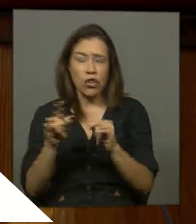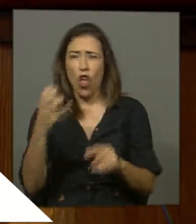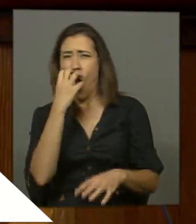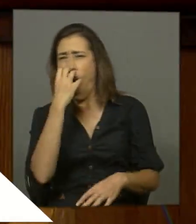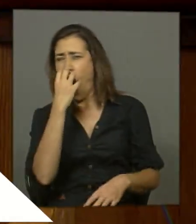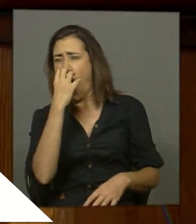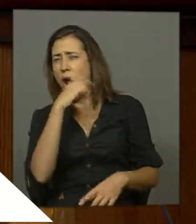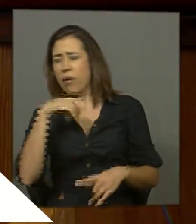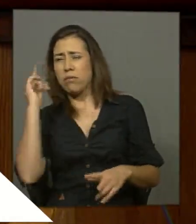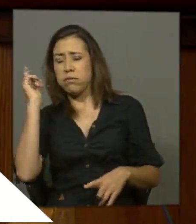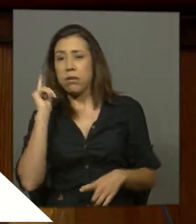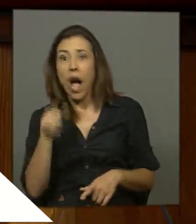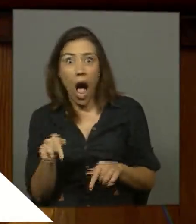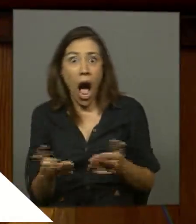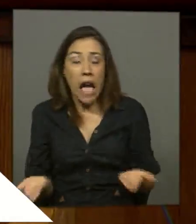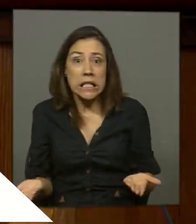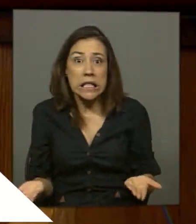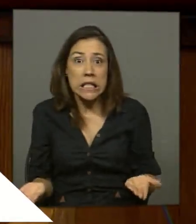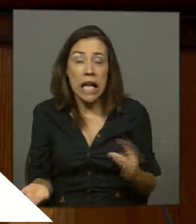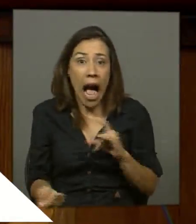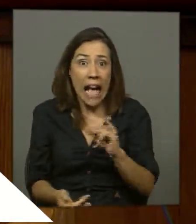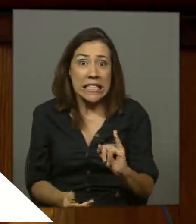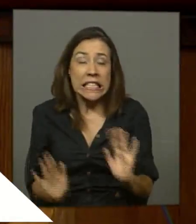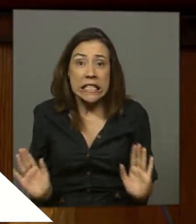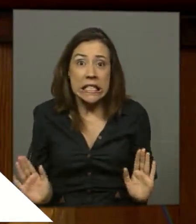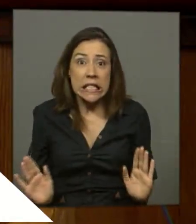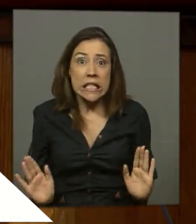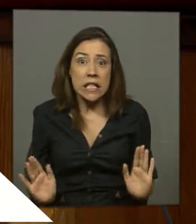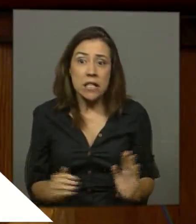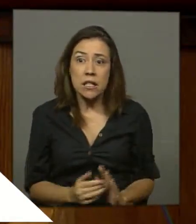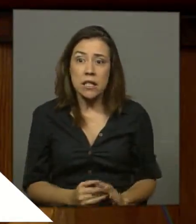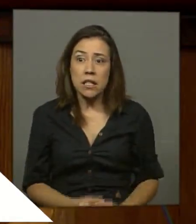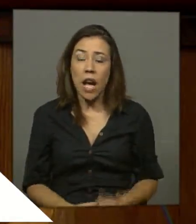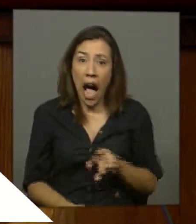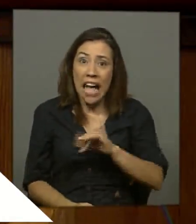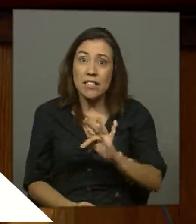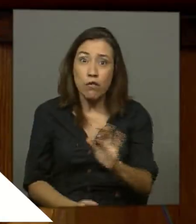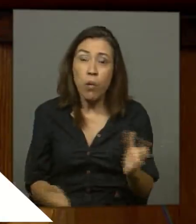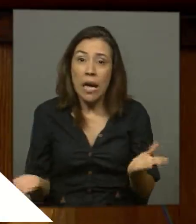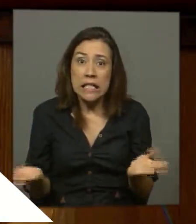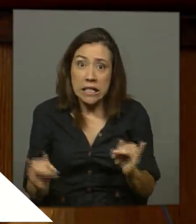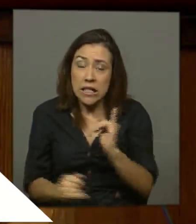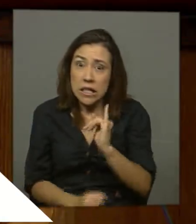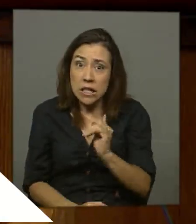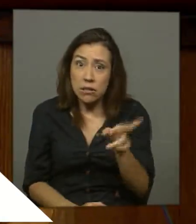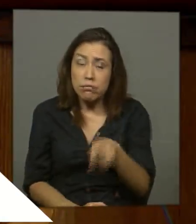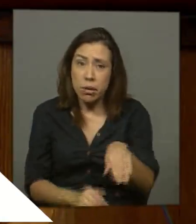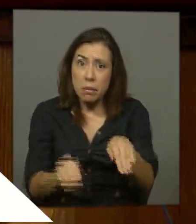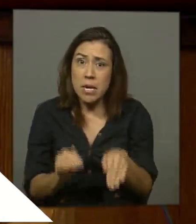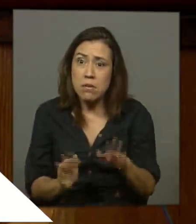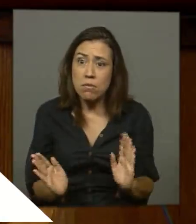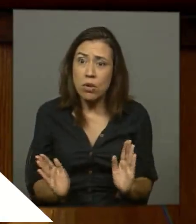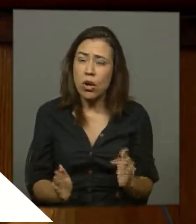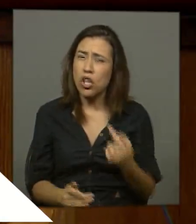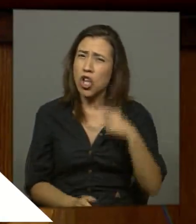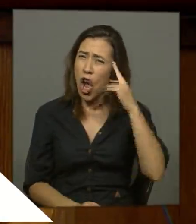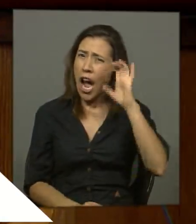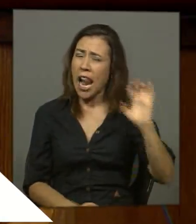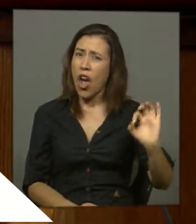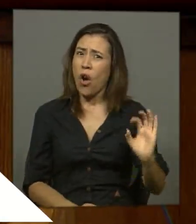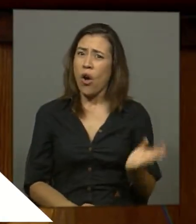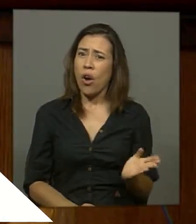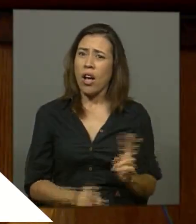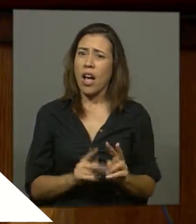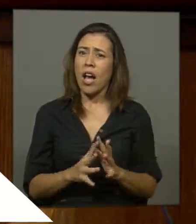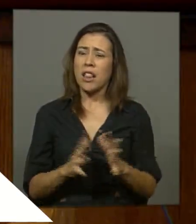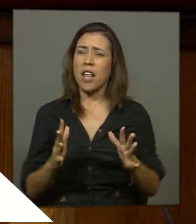fue Así fue Así fue Así fue Así fue Pero yo no creo que se haya llegado a